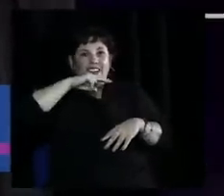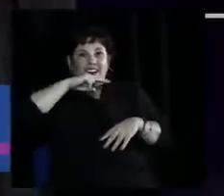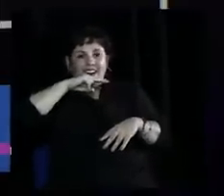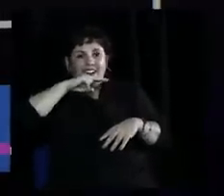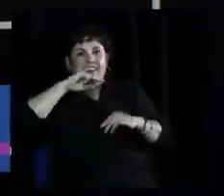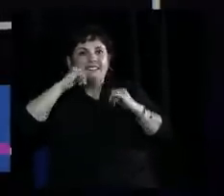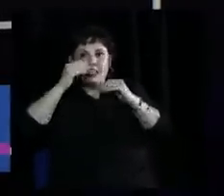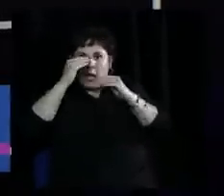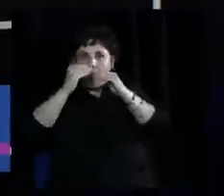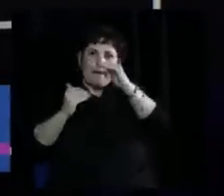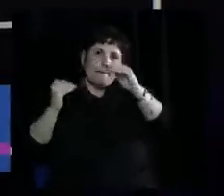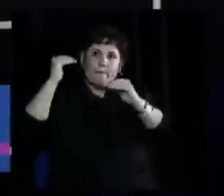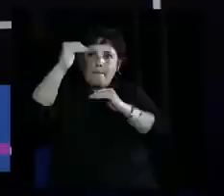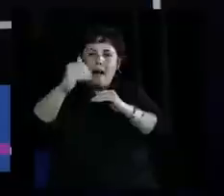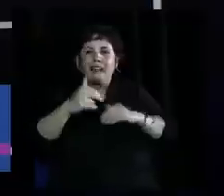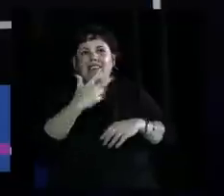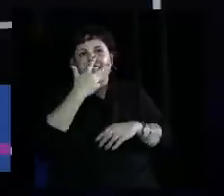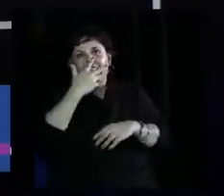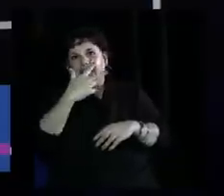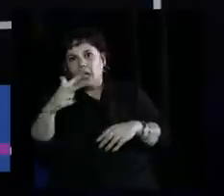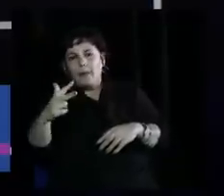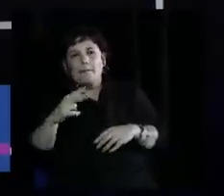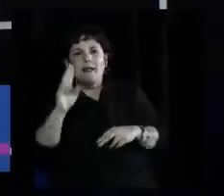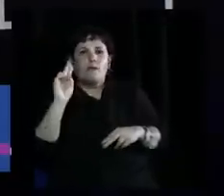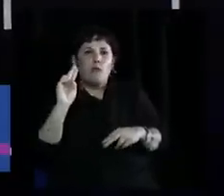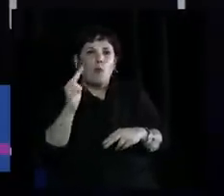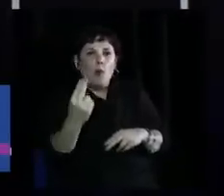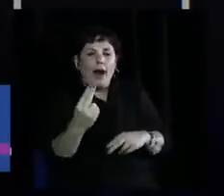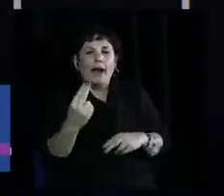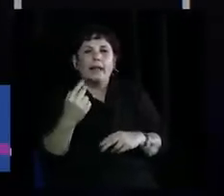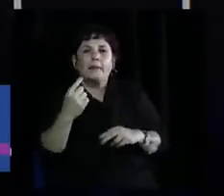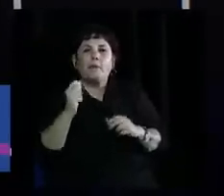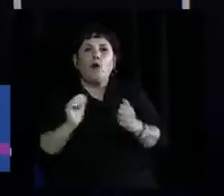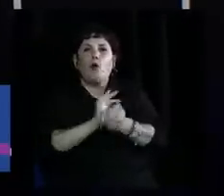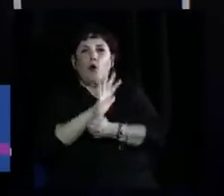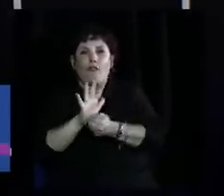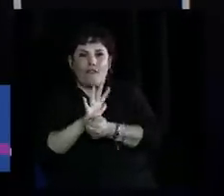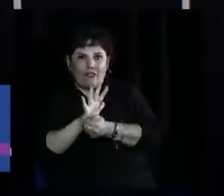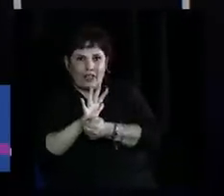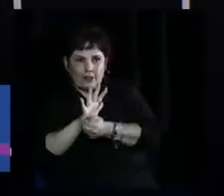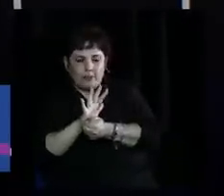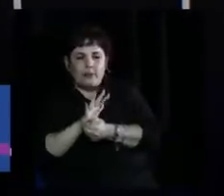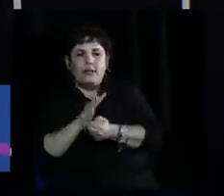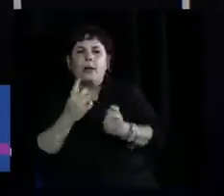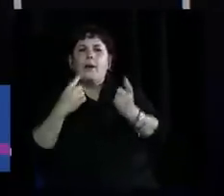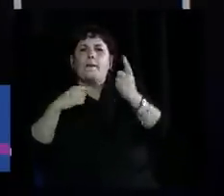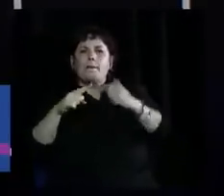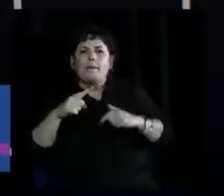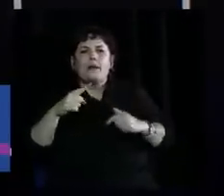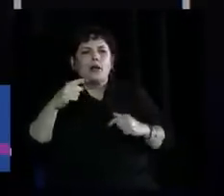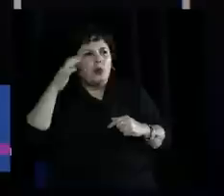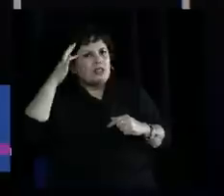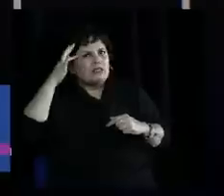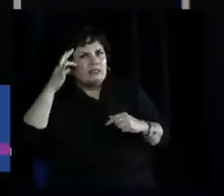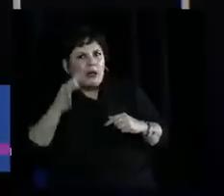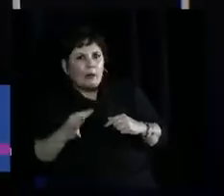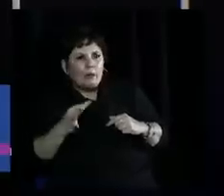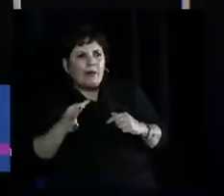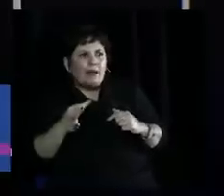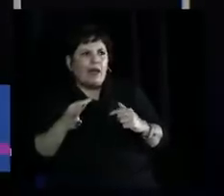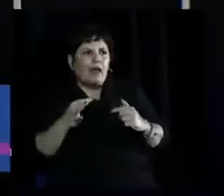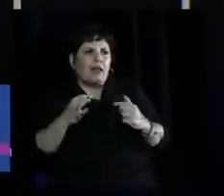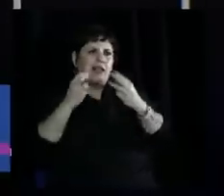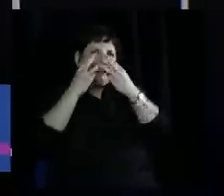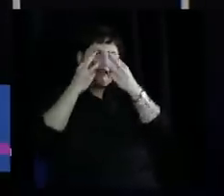se superaron las 3.000 muertes por COVID-19. Pero para tener un